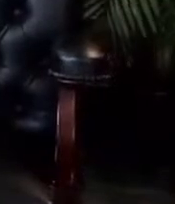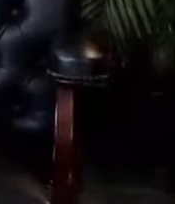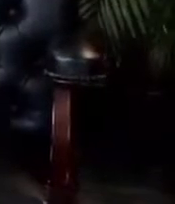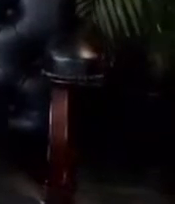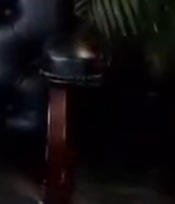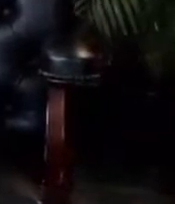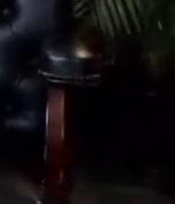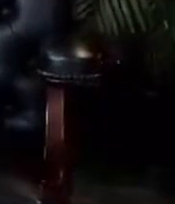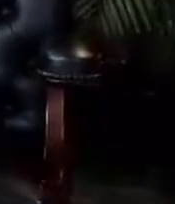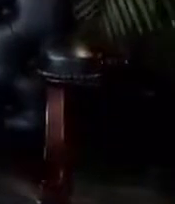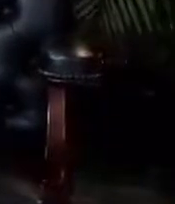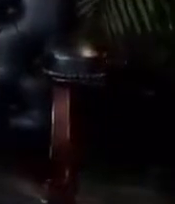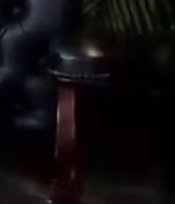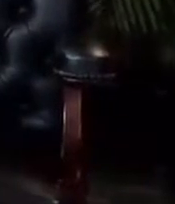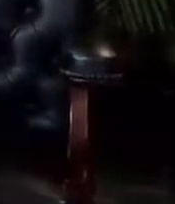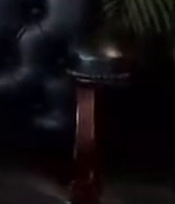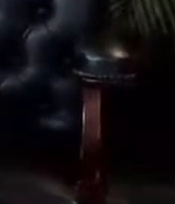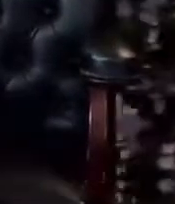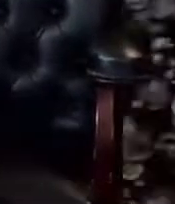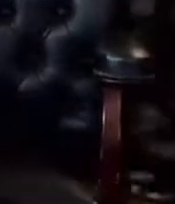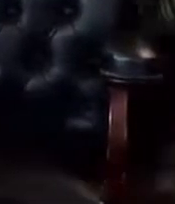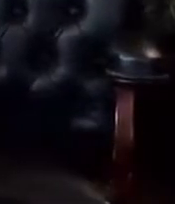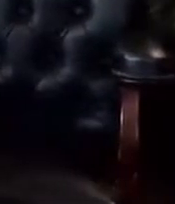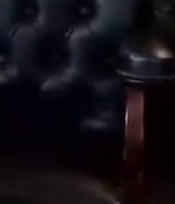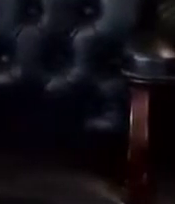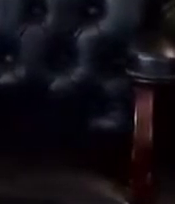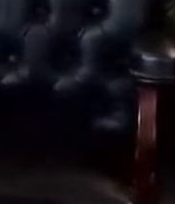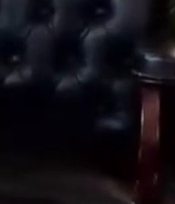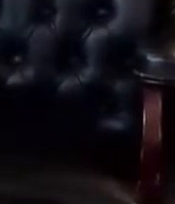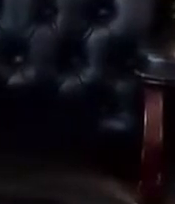Y para no hacer tanto alarde,